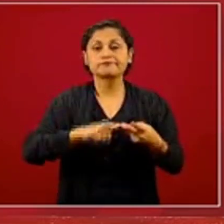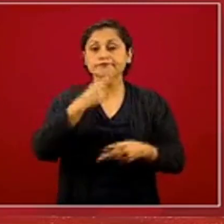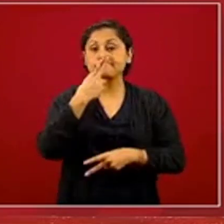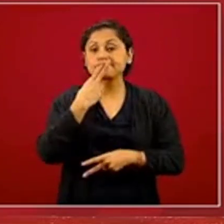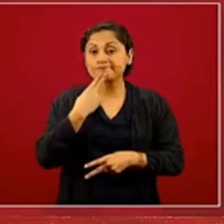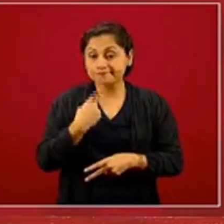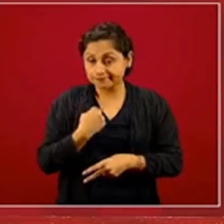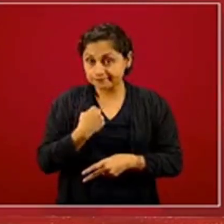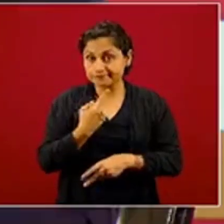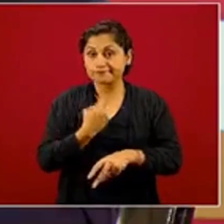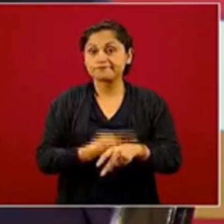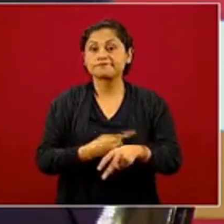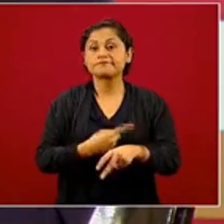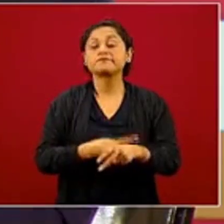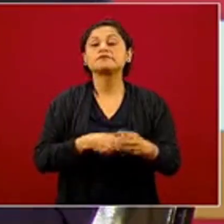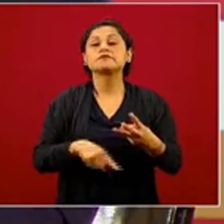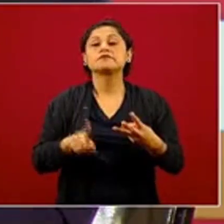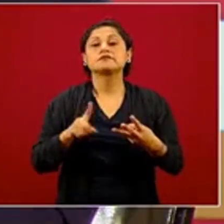diabetes,